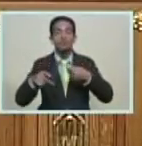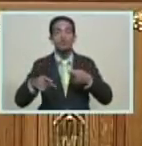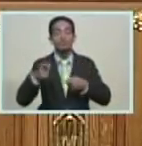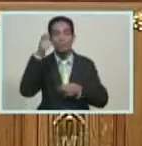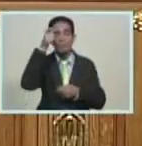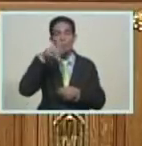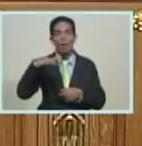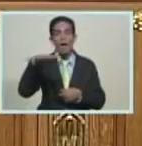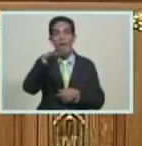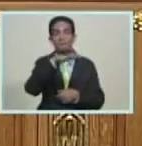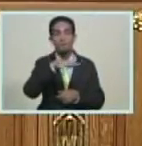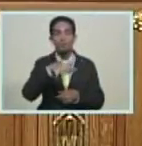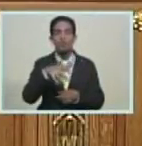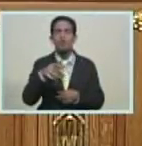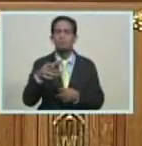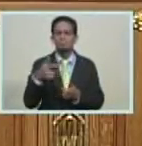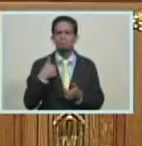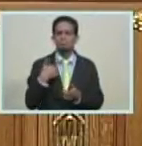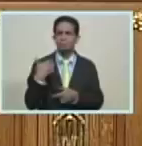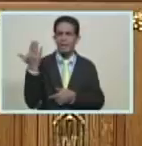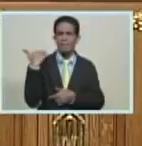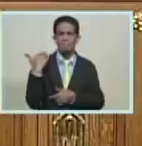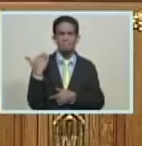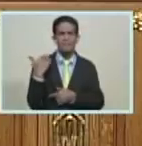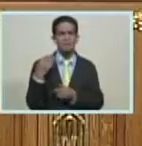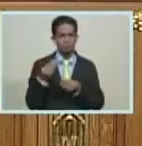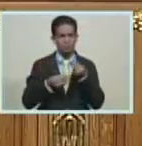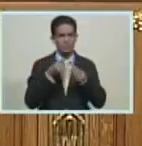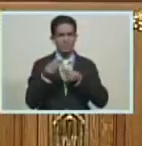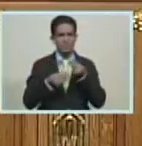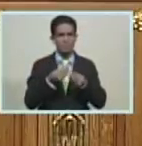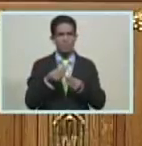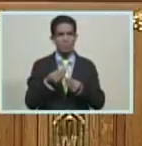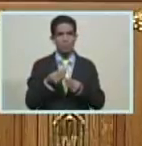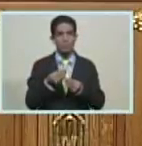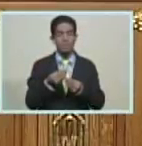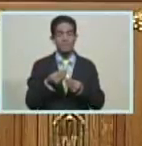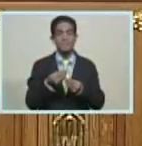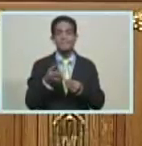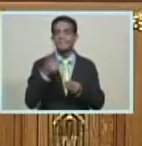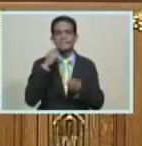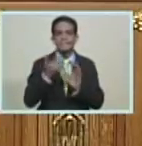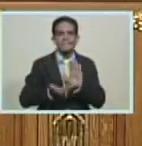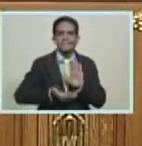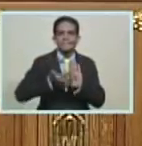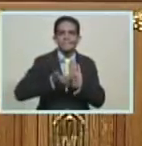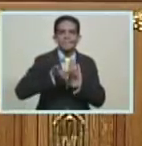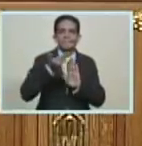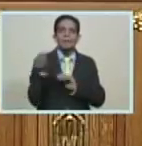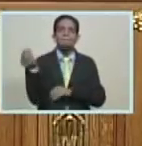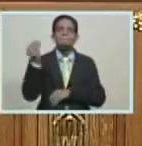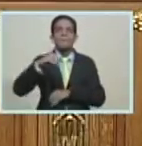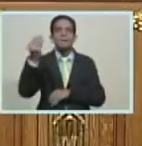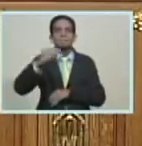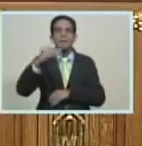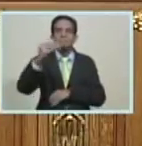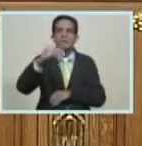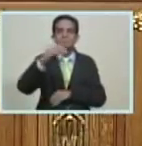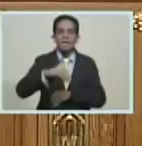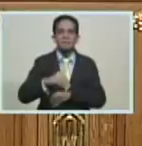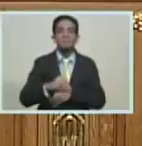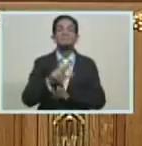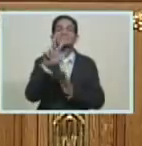meta, 3.000, lo hemos logrado, 3.000. Hay que ir a una superior, 5.000, todos los fines de semana un mercado